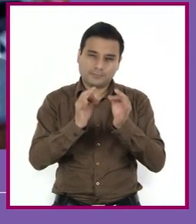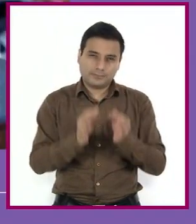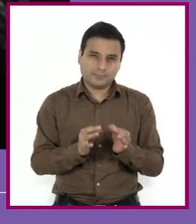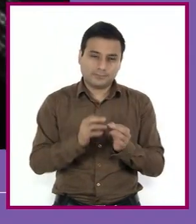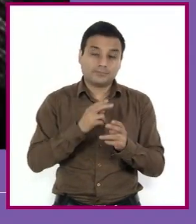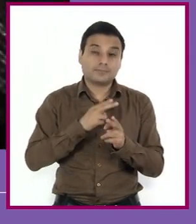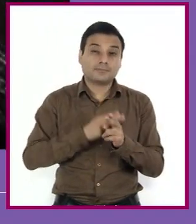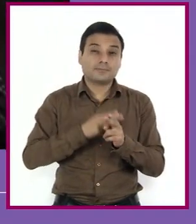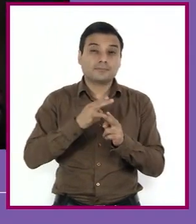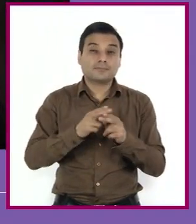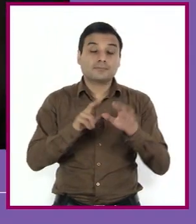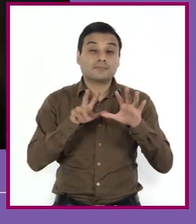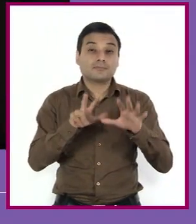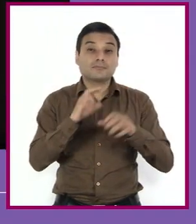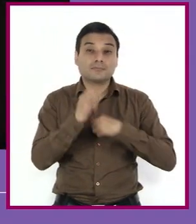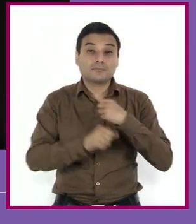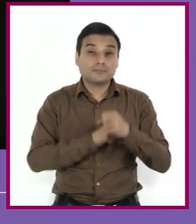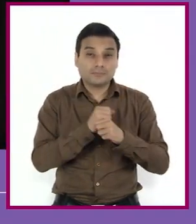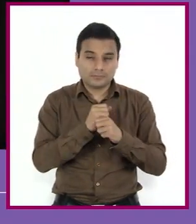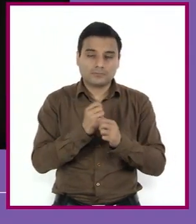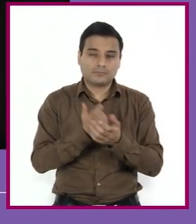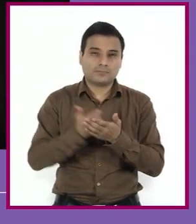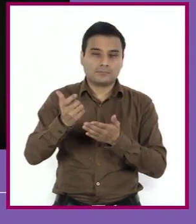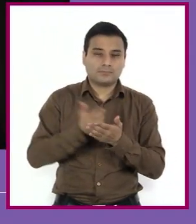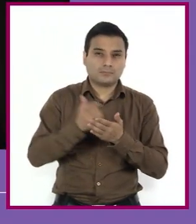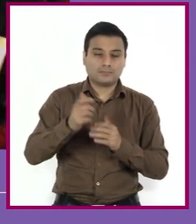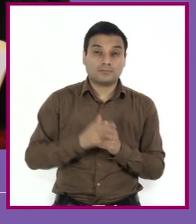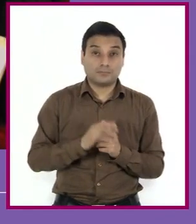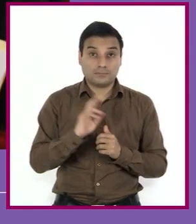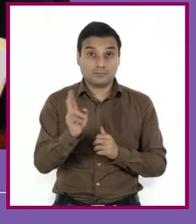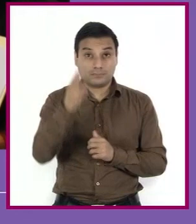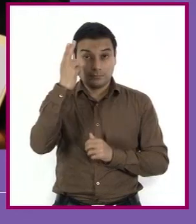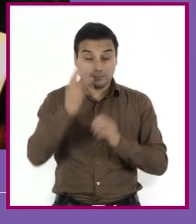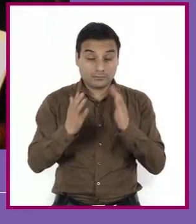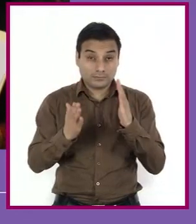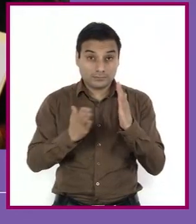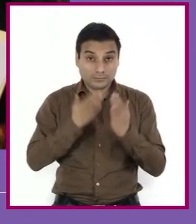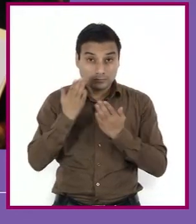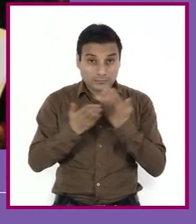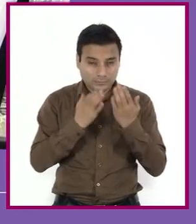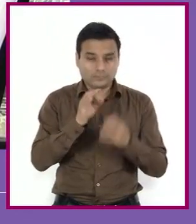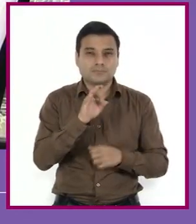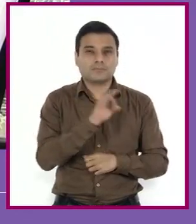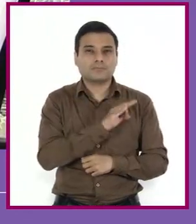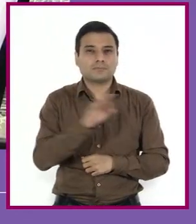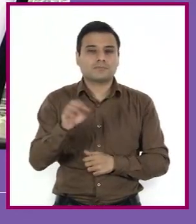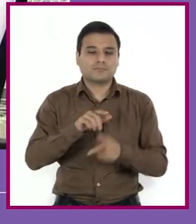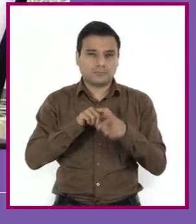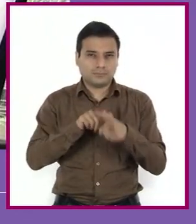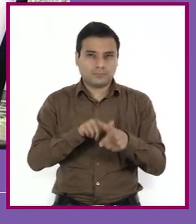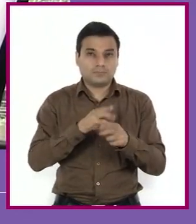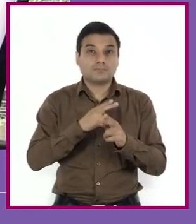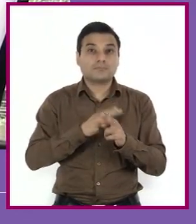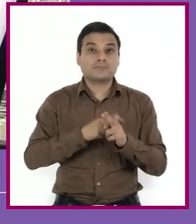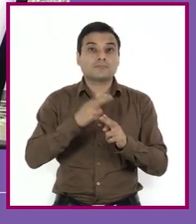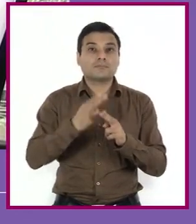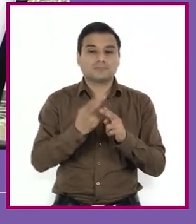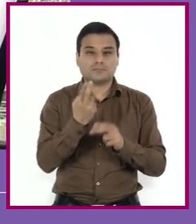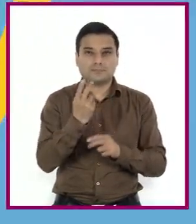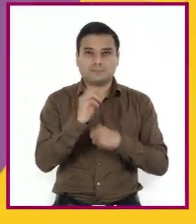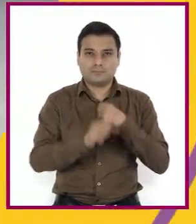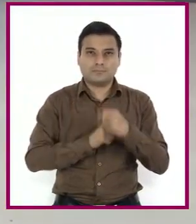18 años. Aunque si se estudia una carrera universitaria, se podría recibir como máximo hasta los 25